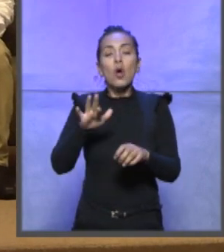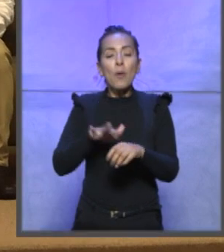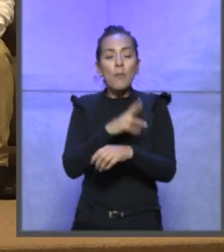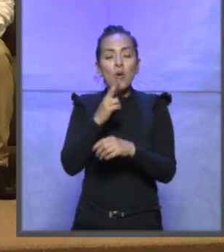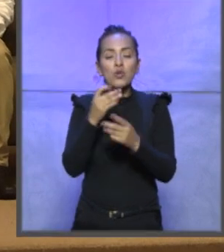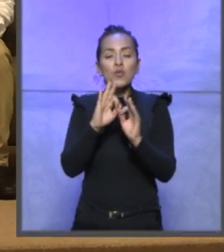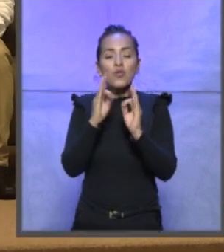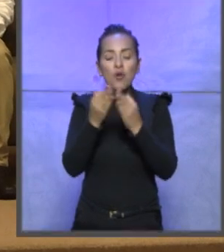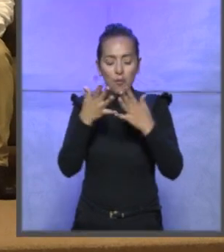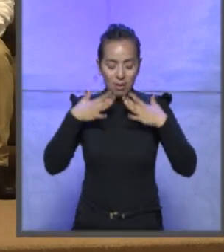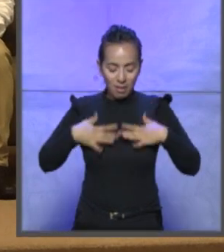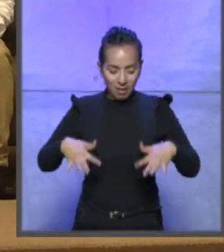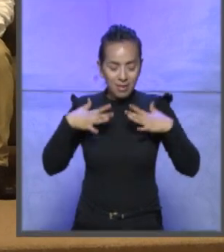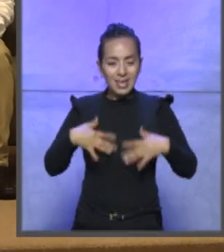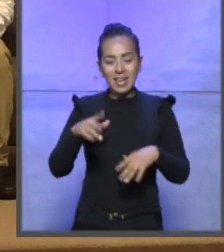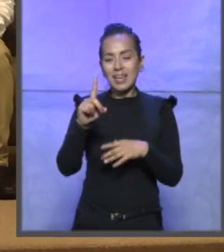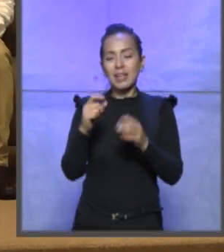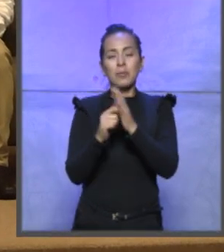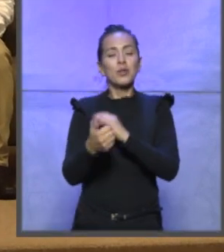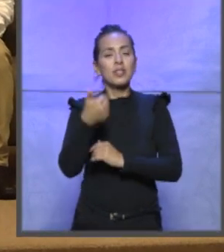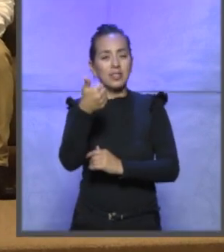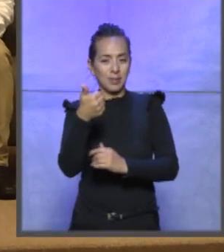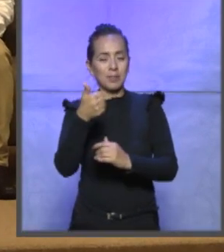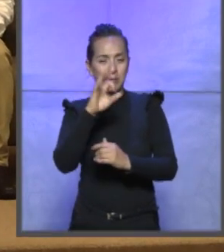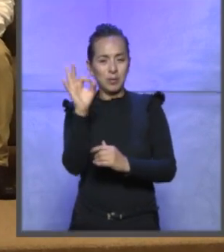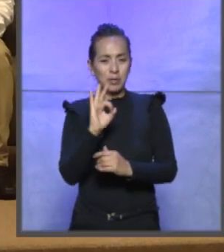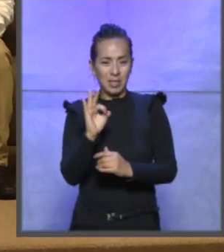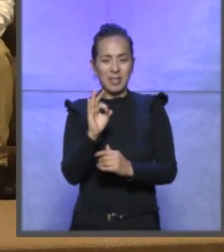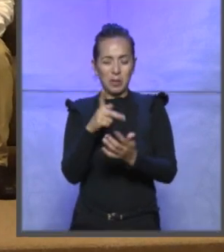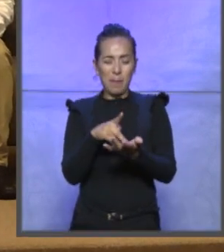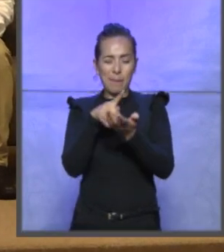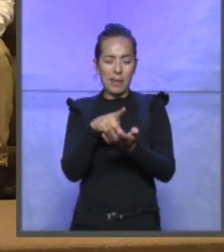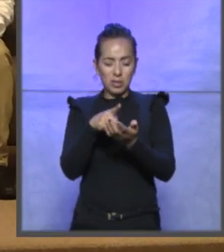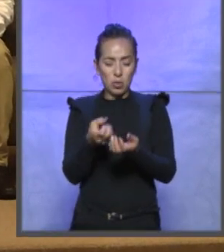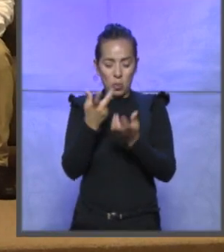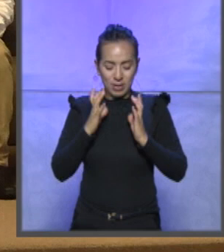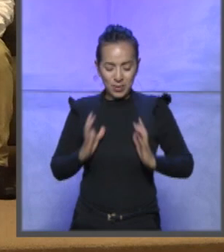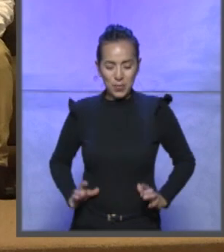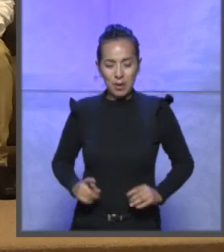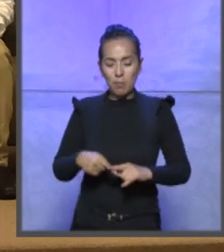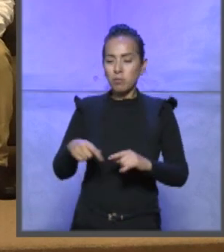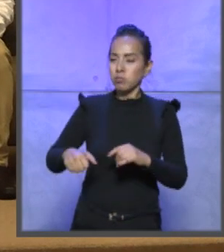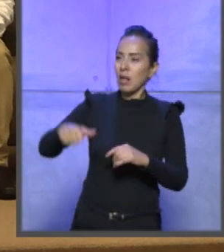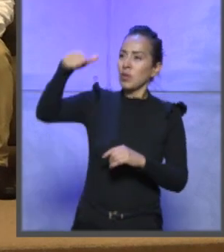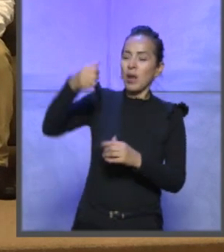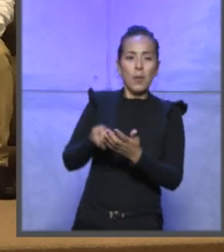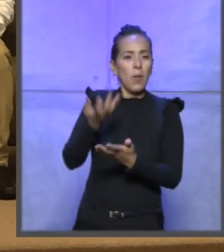por la forma de vestir, con un 30.6%. Peso y estatura,